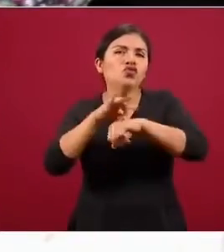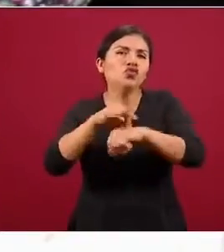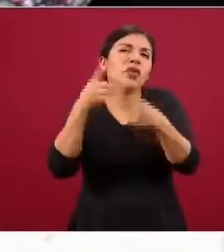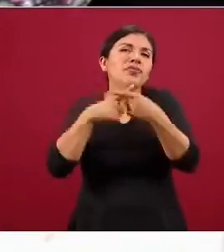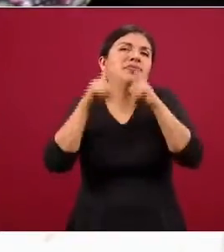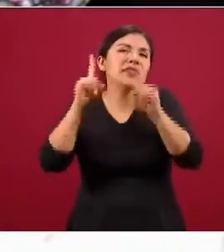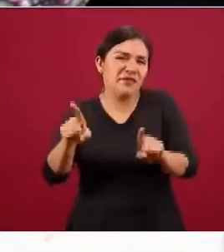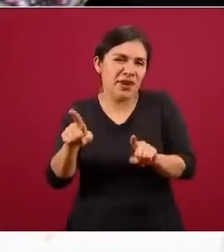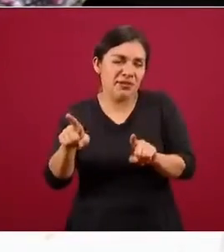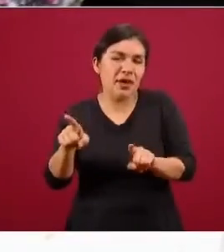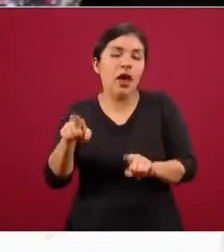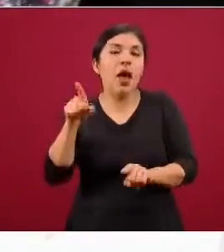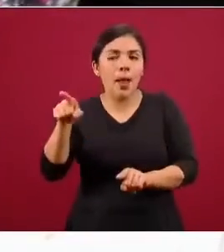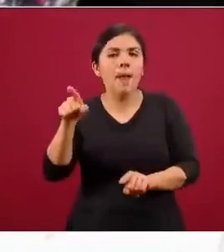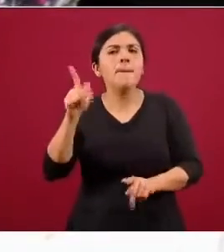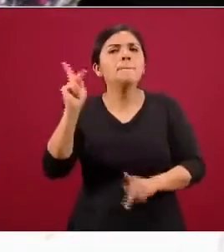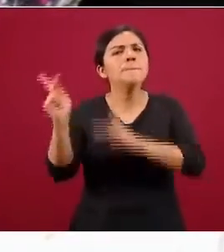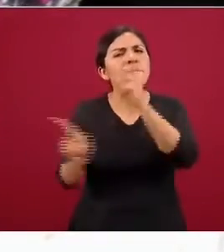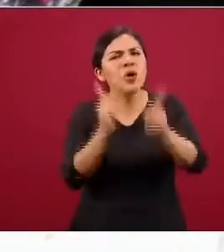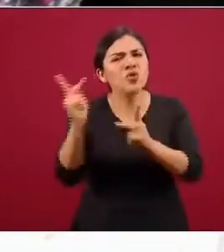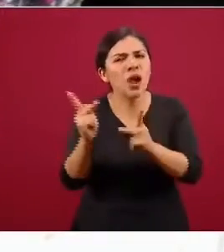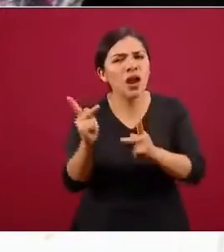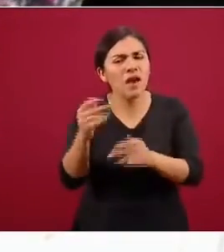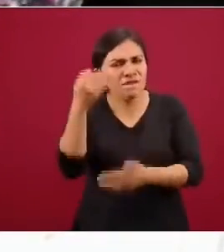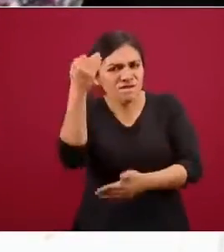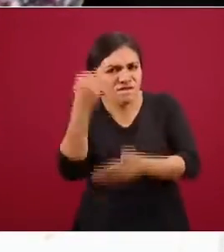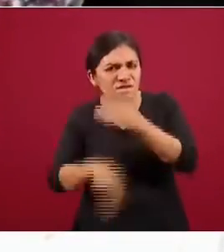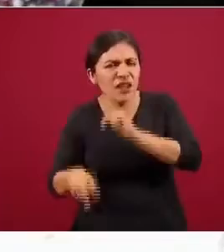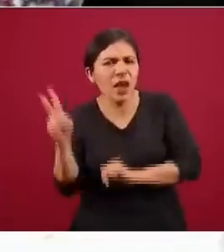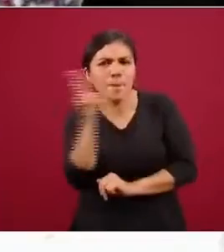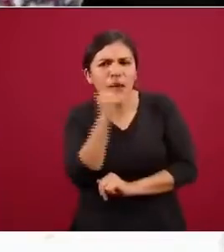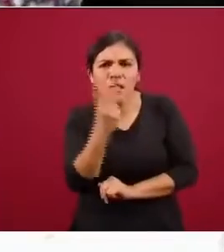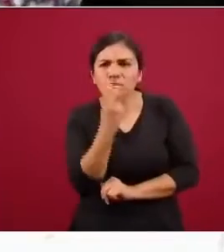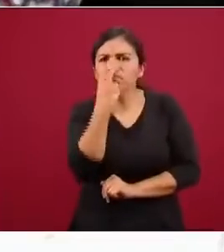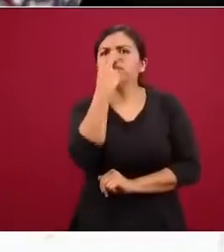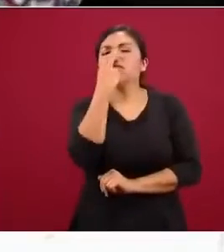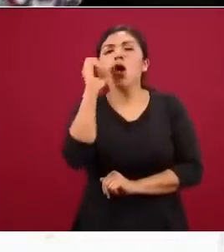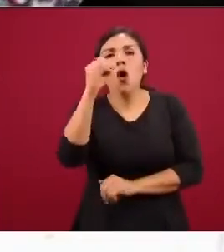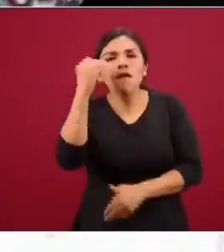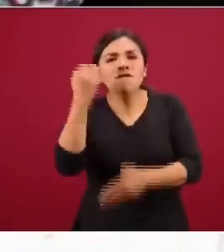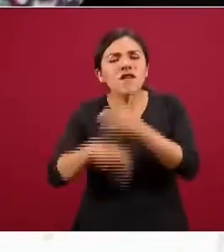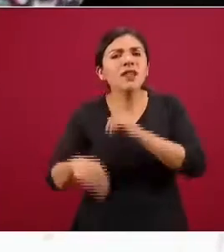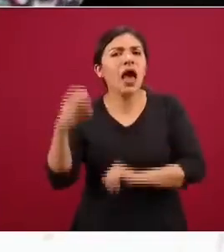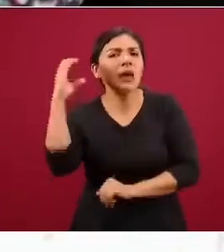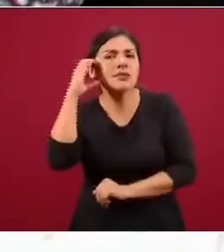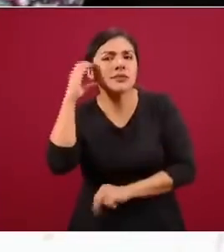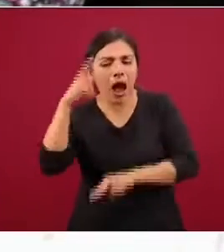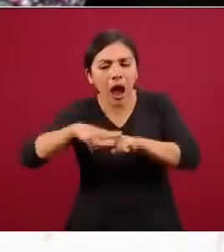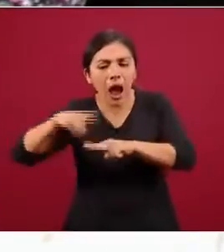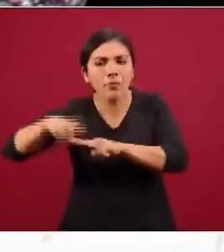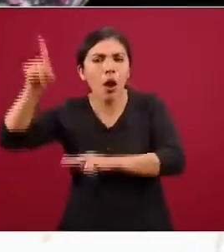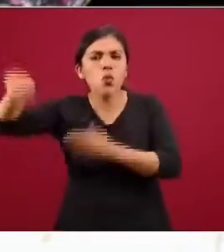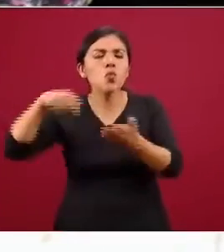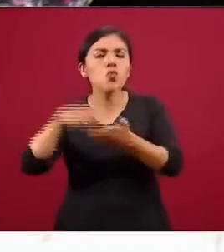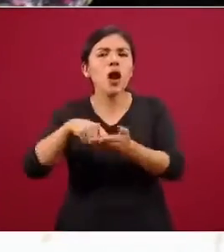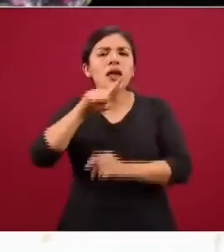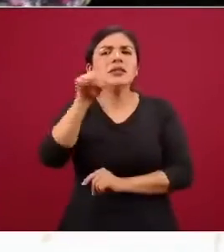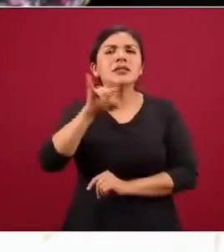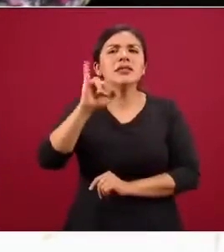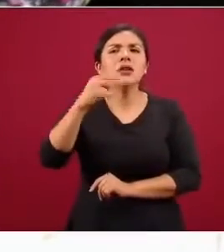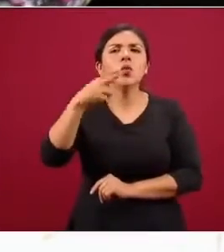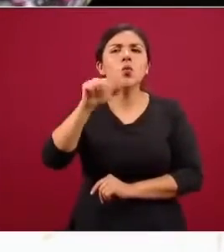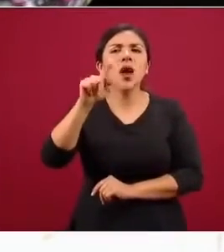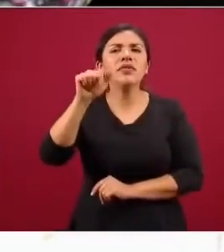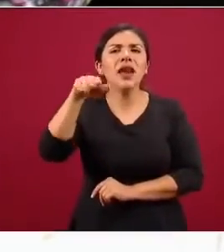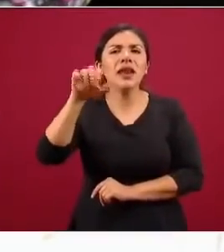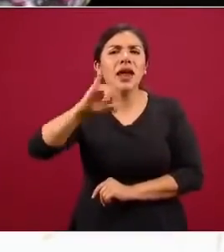paralela, le preguntaban sobre falta de ventiladores o de camas en Zihuatanejo. Le lanzaba la pregunta: ¿cómo está